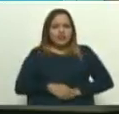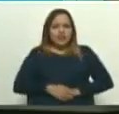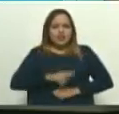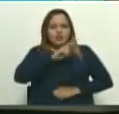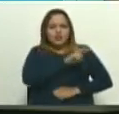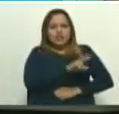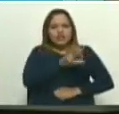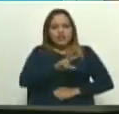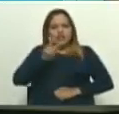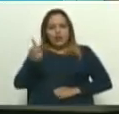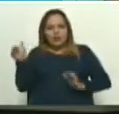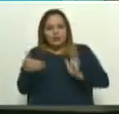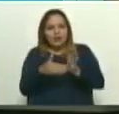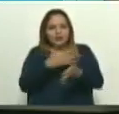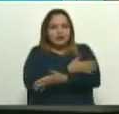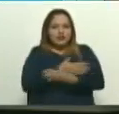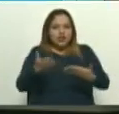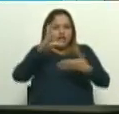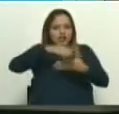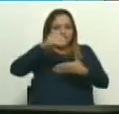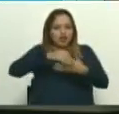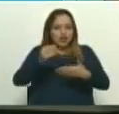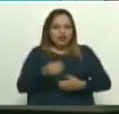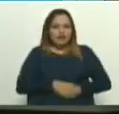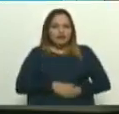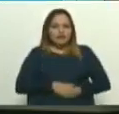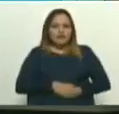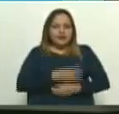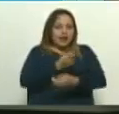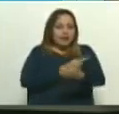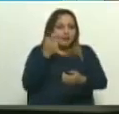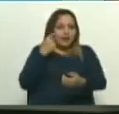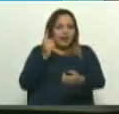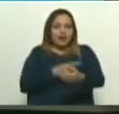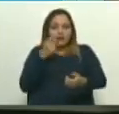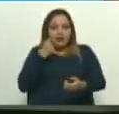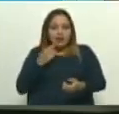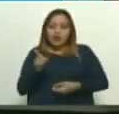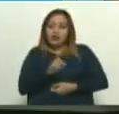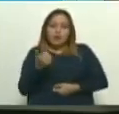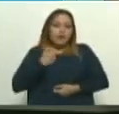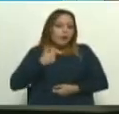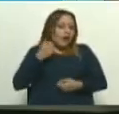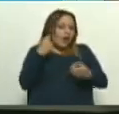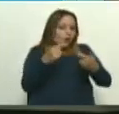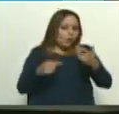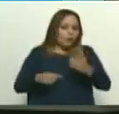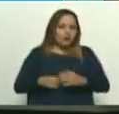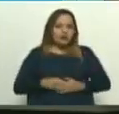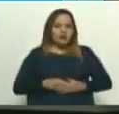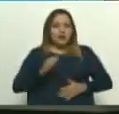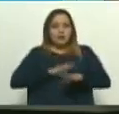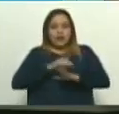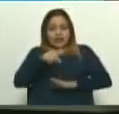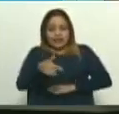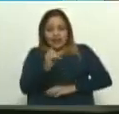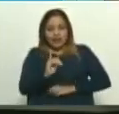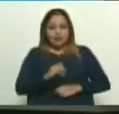232 mil millones de dólares, hermano, hermana. No es cualquier cosa. Porque cuando aquí habían